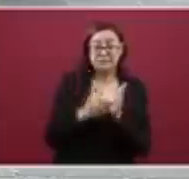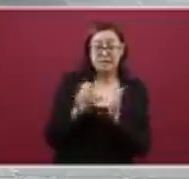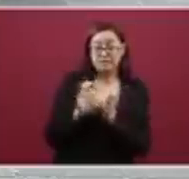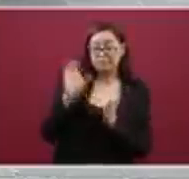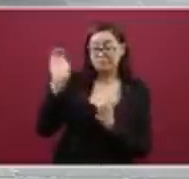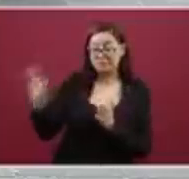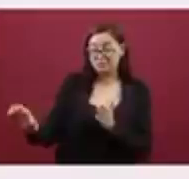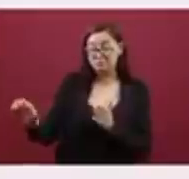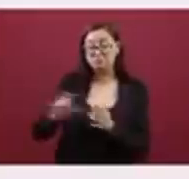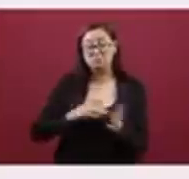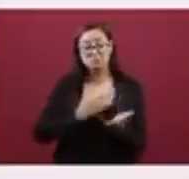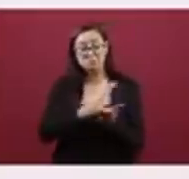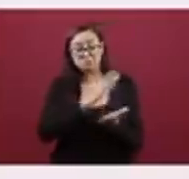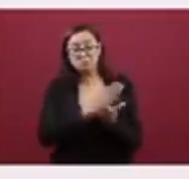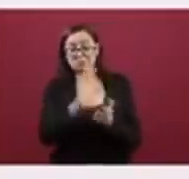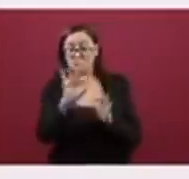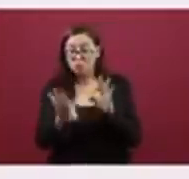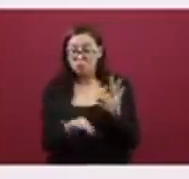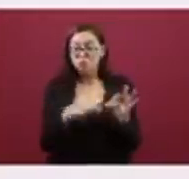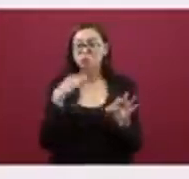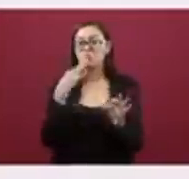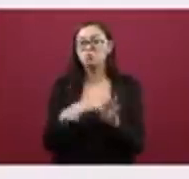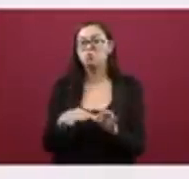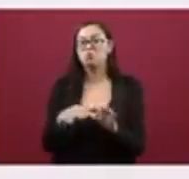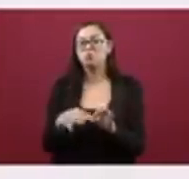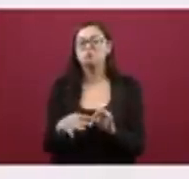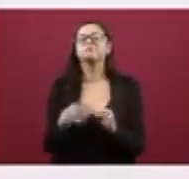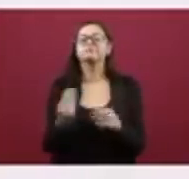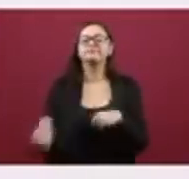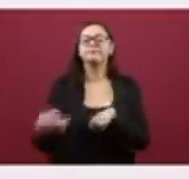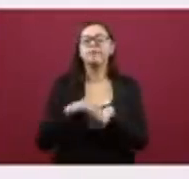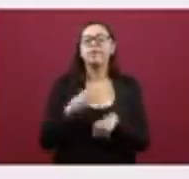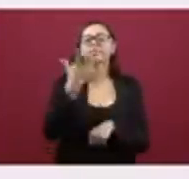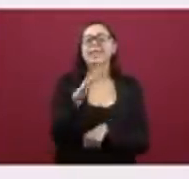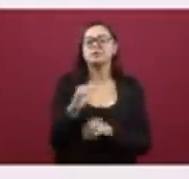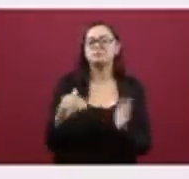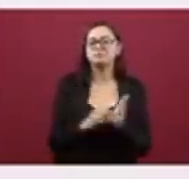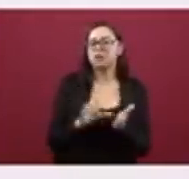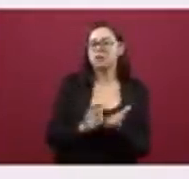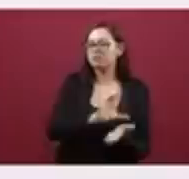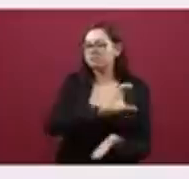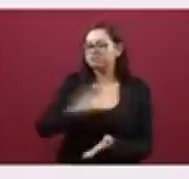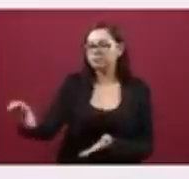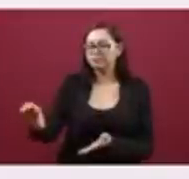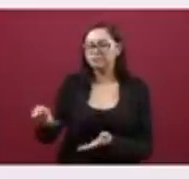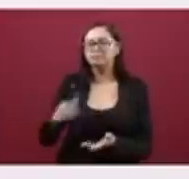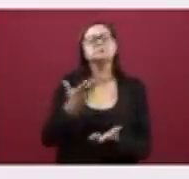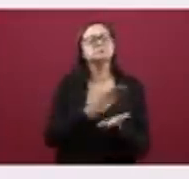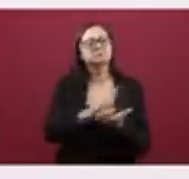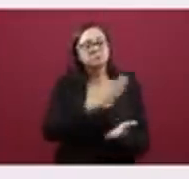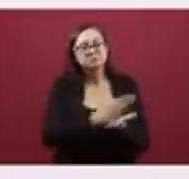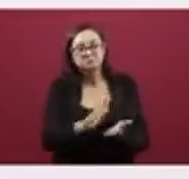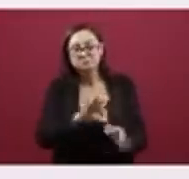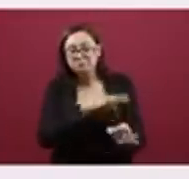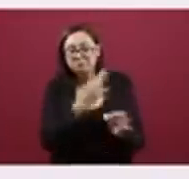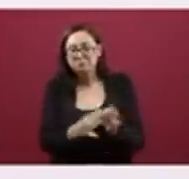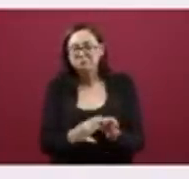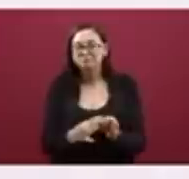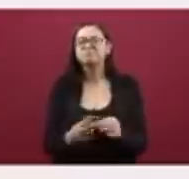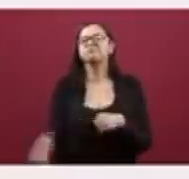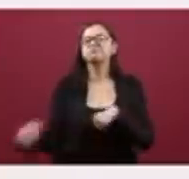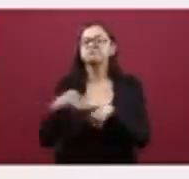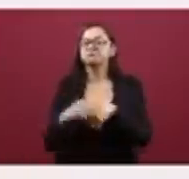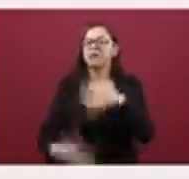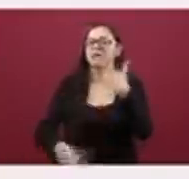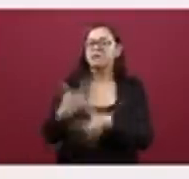seis mil pesos recibirán de inmediato diez mil luego 15.000 y